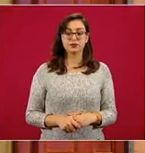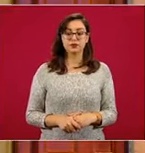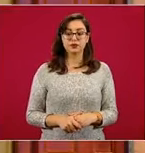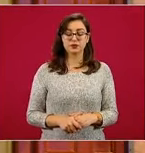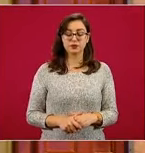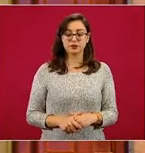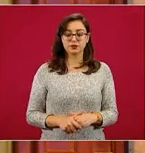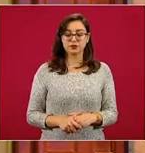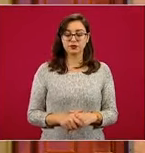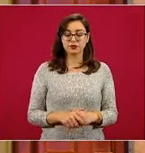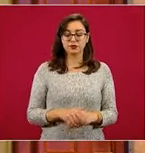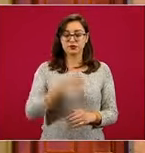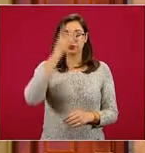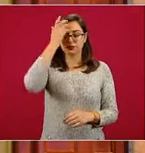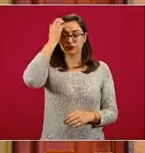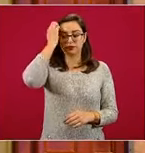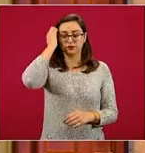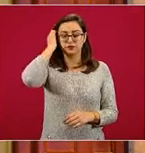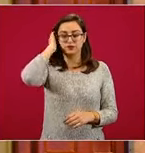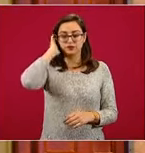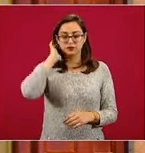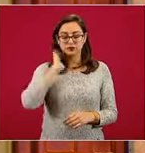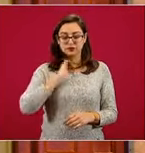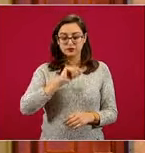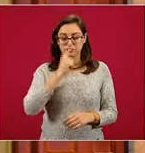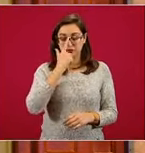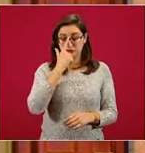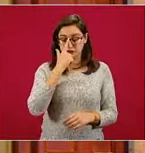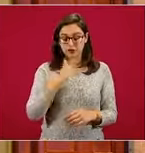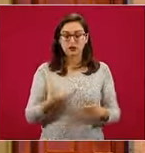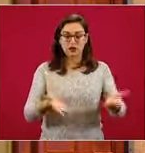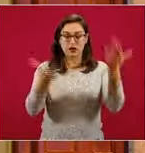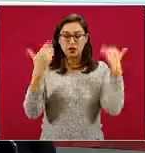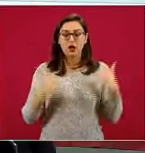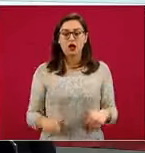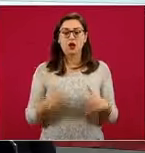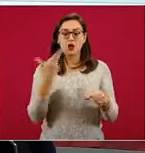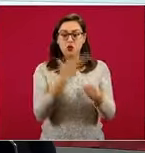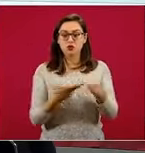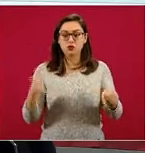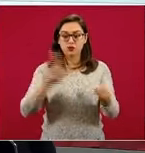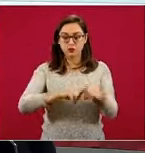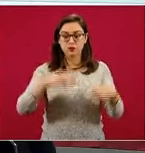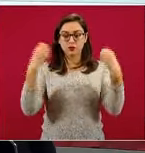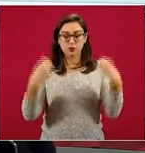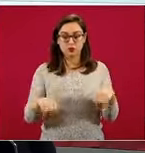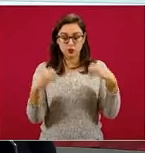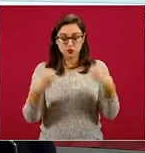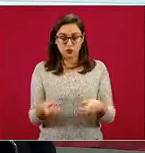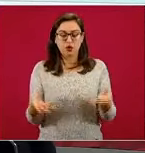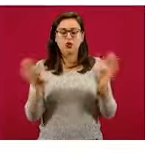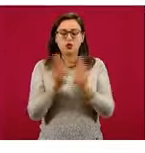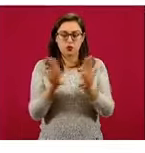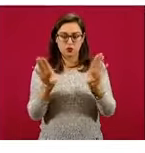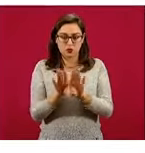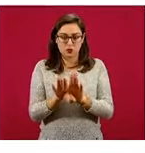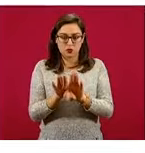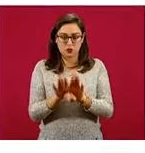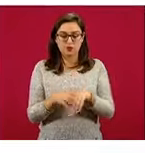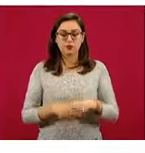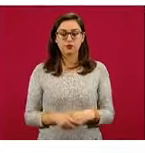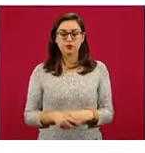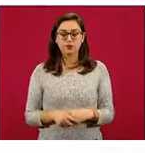diapositiva, actualizamos ahora nuestra ocupación y disponibilidad hospitalaria. Cuando vimos esta gráfica